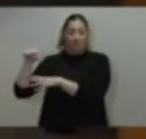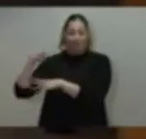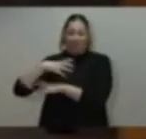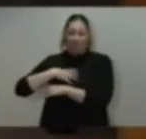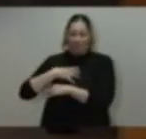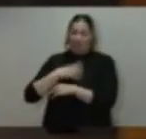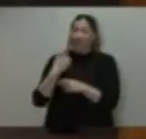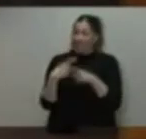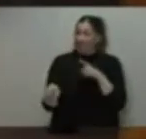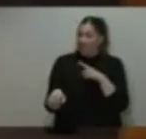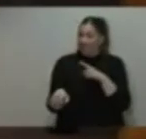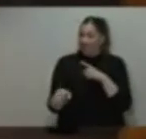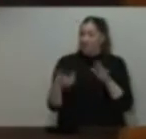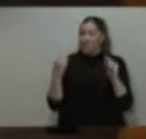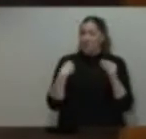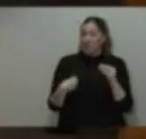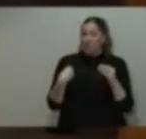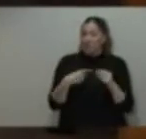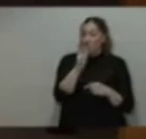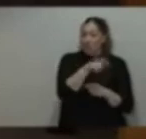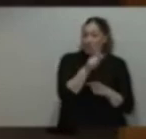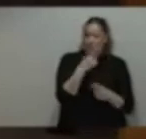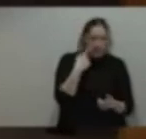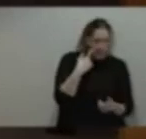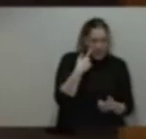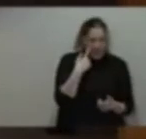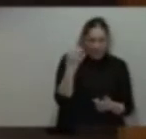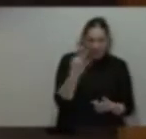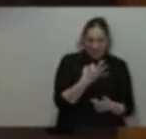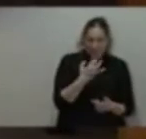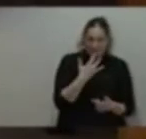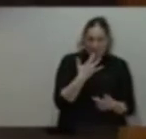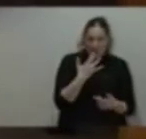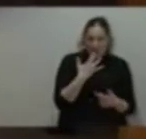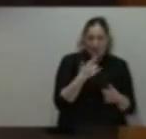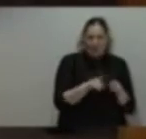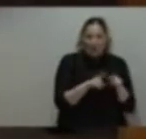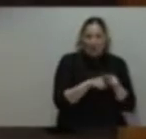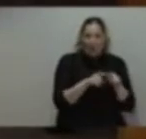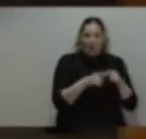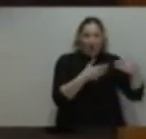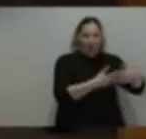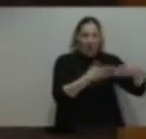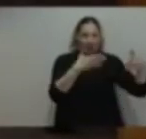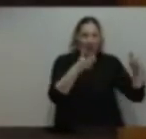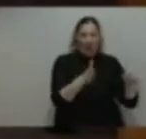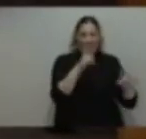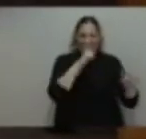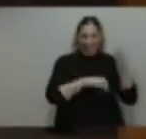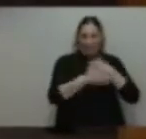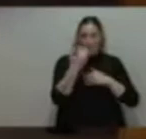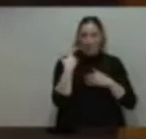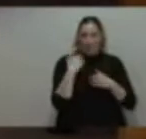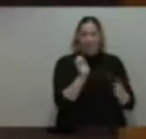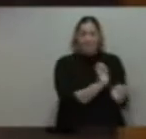entre los prisioneros que había que vigilar y los que no. Cuando estaban en los campos de concentración, la consigna entre los guardianes era: si un